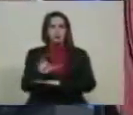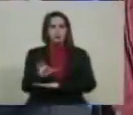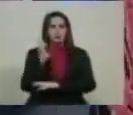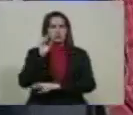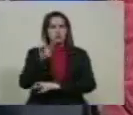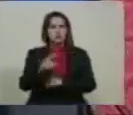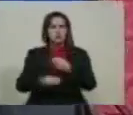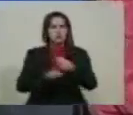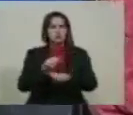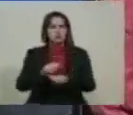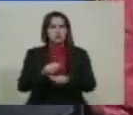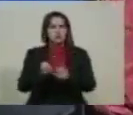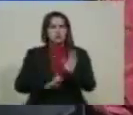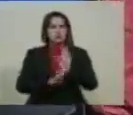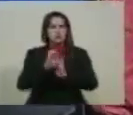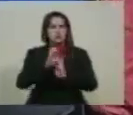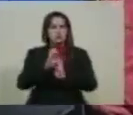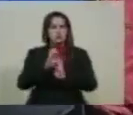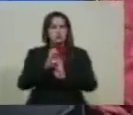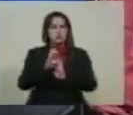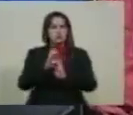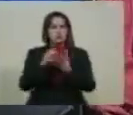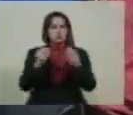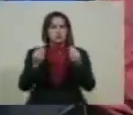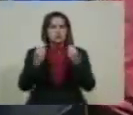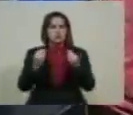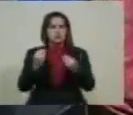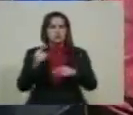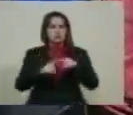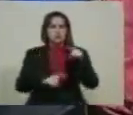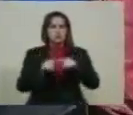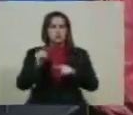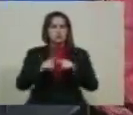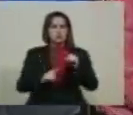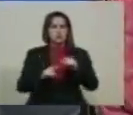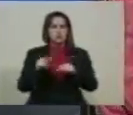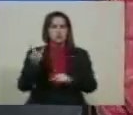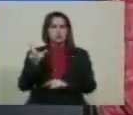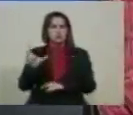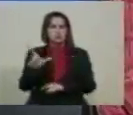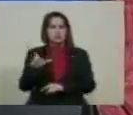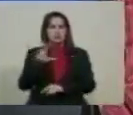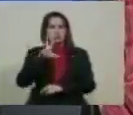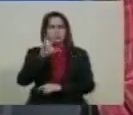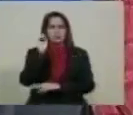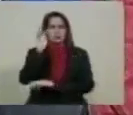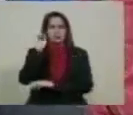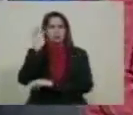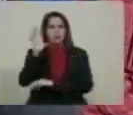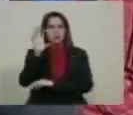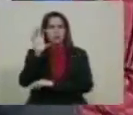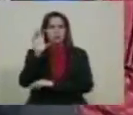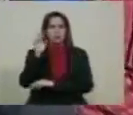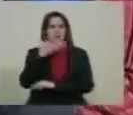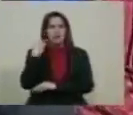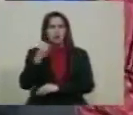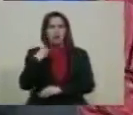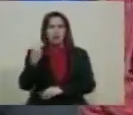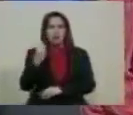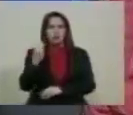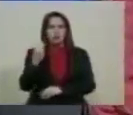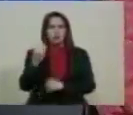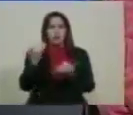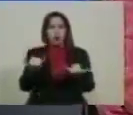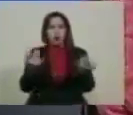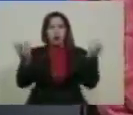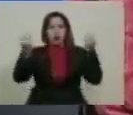Donde con éxito el cuarto congreso del Partido Socialista Unido de Venezuela y el tercer congreso de la juventud de la actual socialista se han puesto de acuerdo